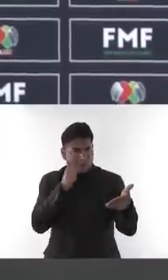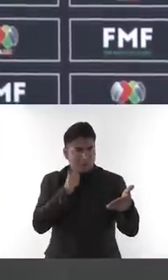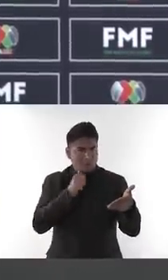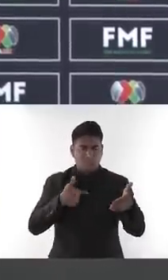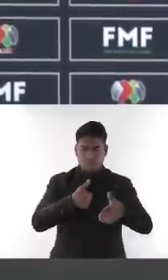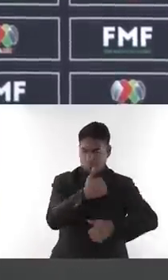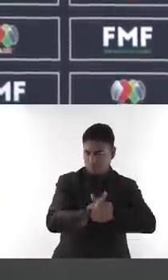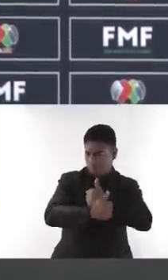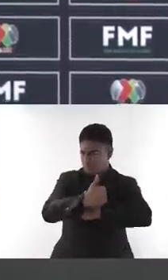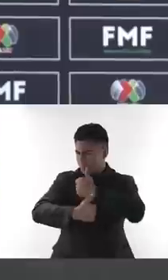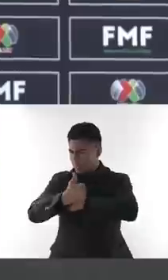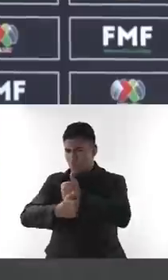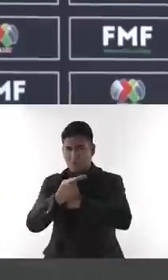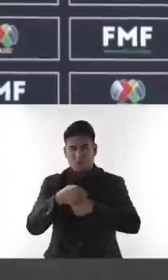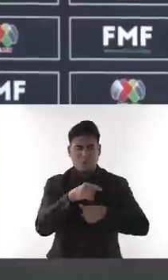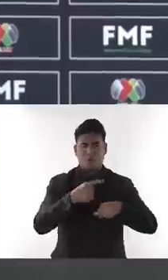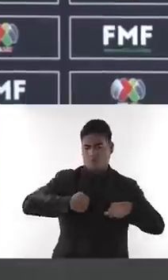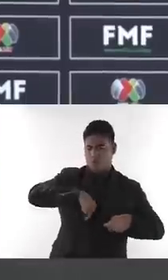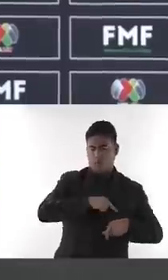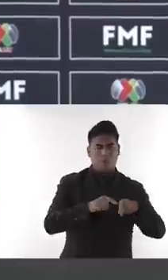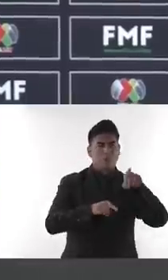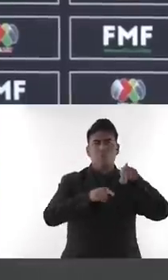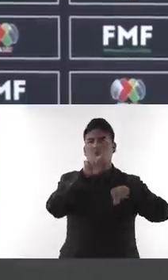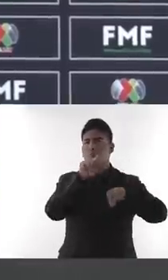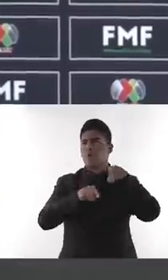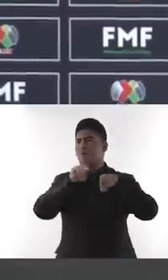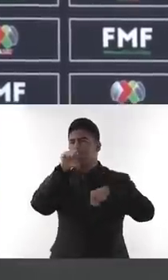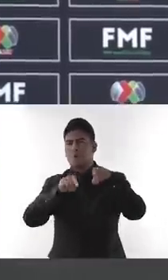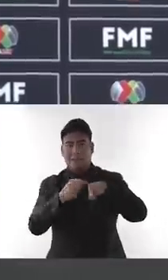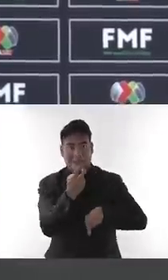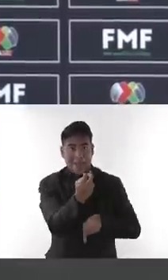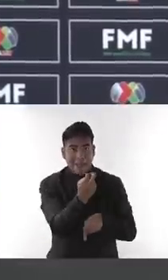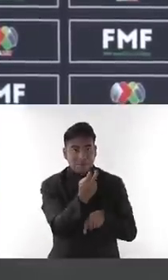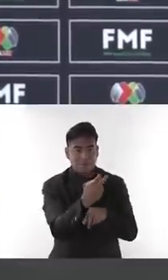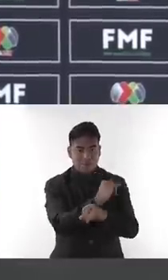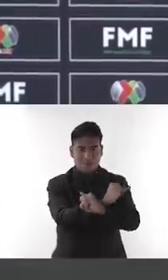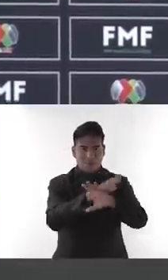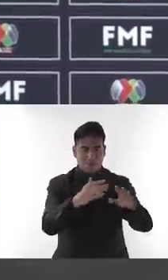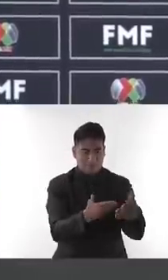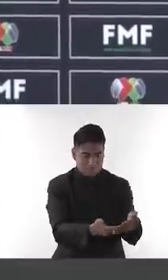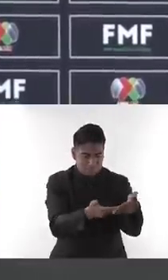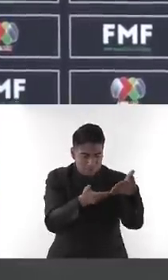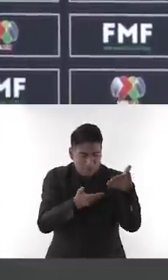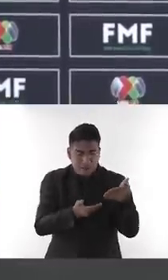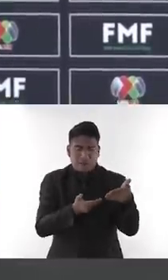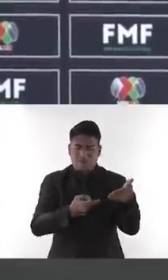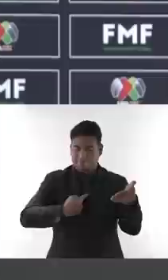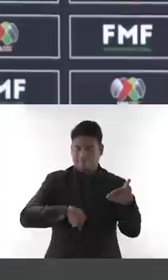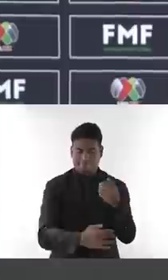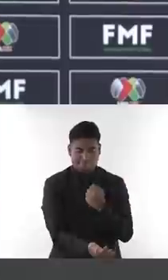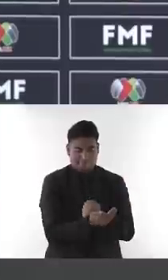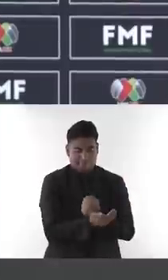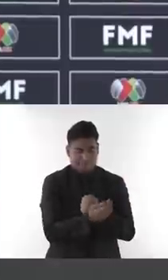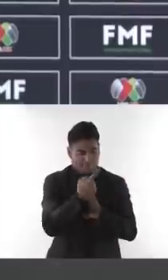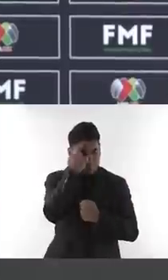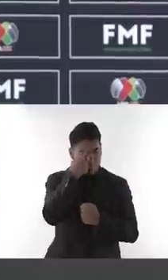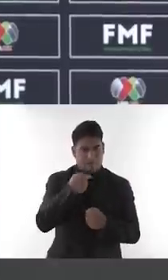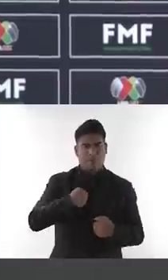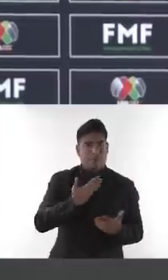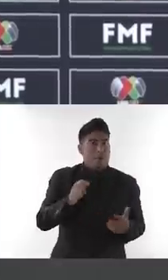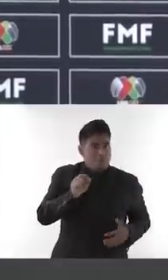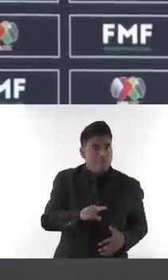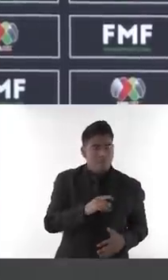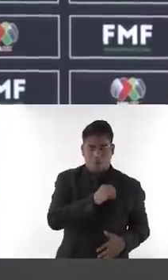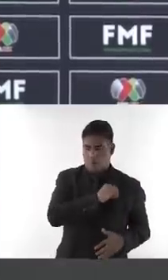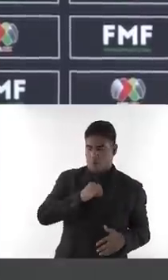competencias, nos obliga y nos ayuda a tomar las decisiones que sean necesarias